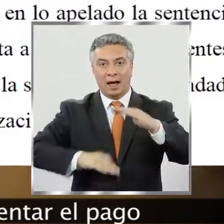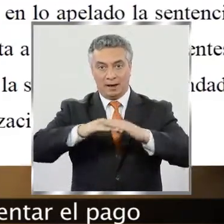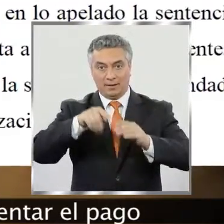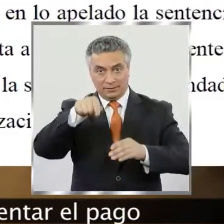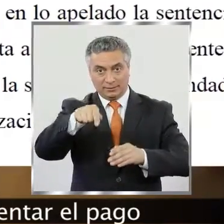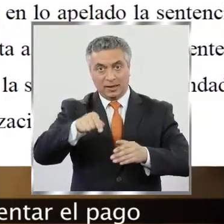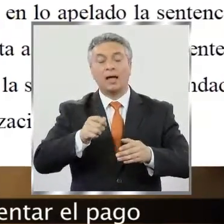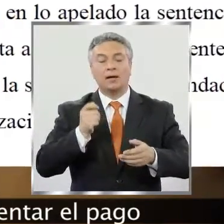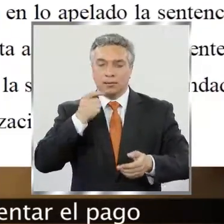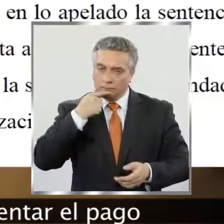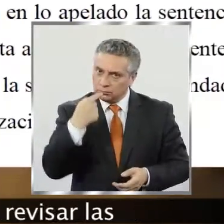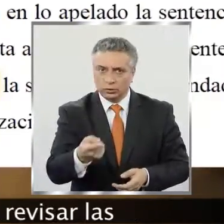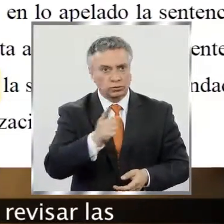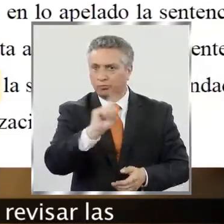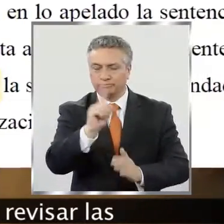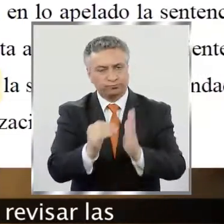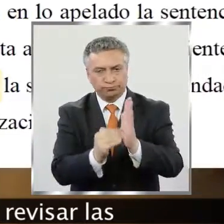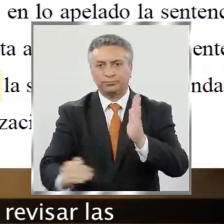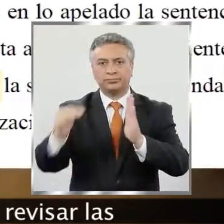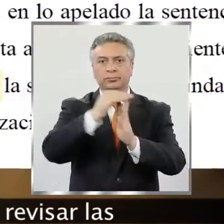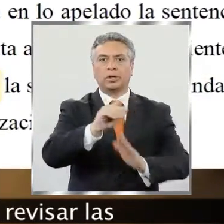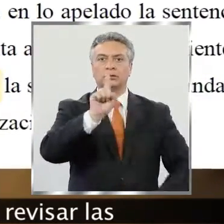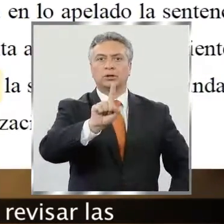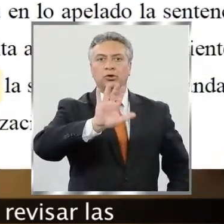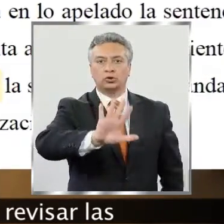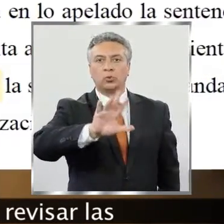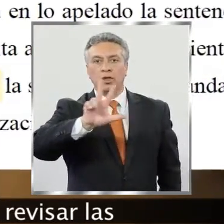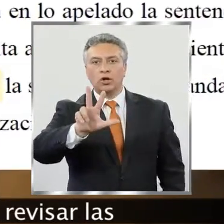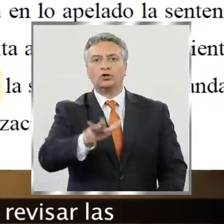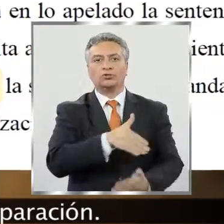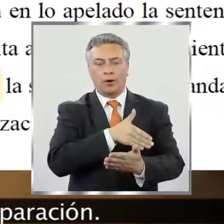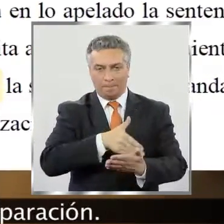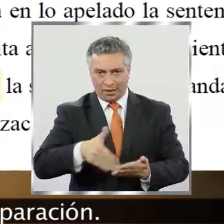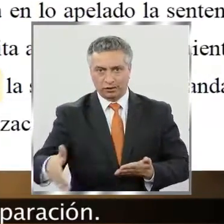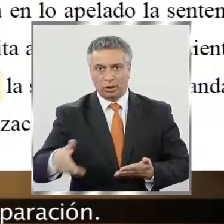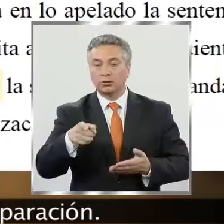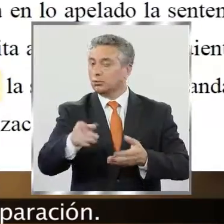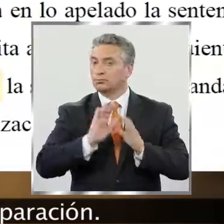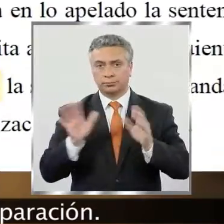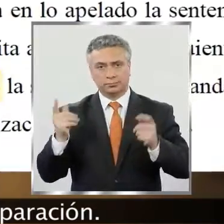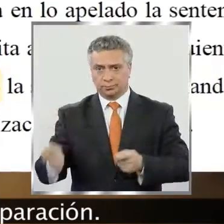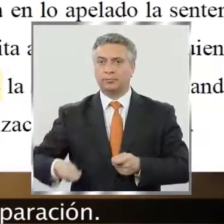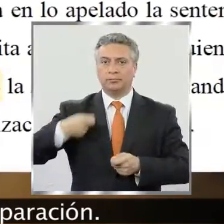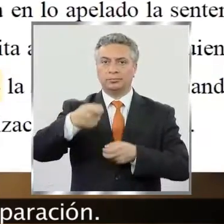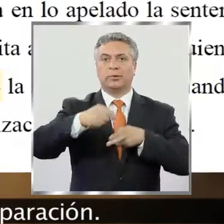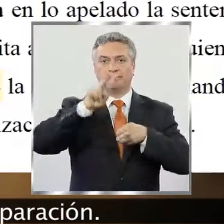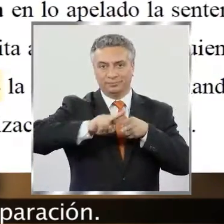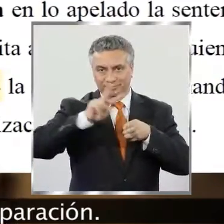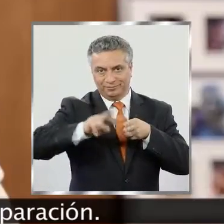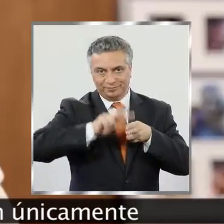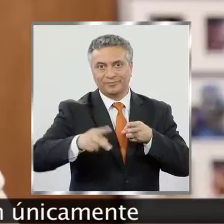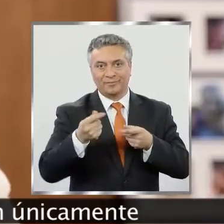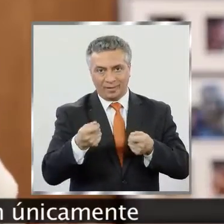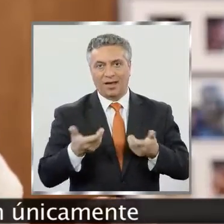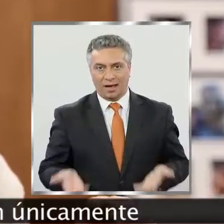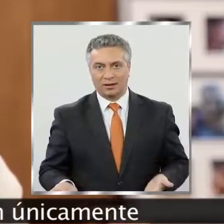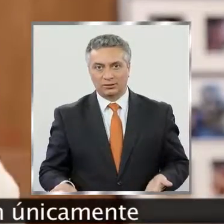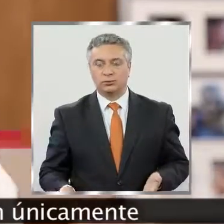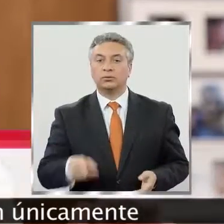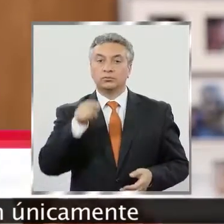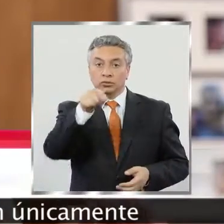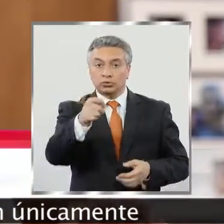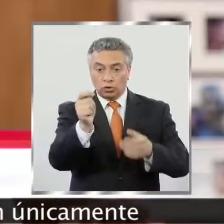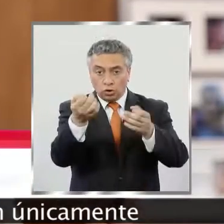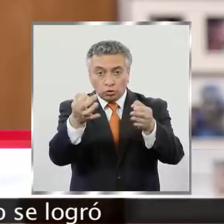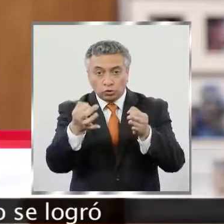decidió aumentar el pago a 158 millones de pesos al revisar las facturas por el costo de reparación. La variación de la suma